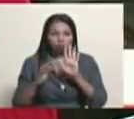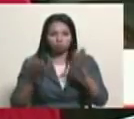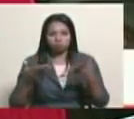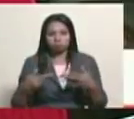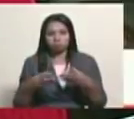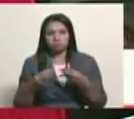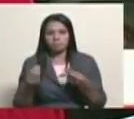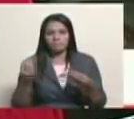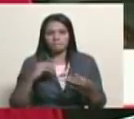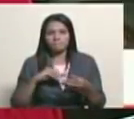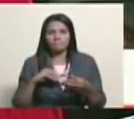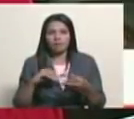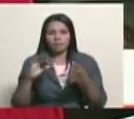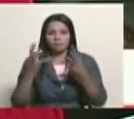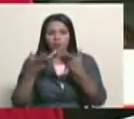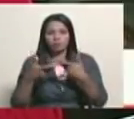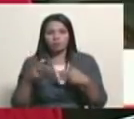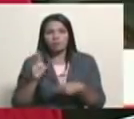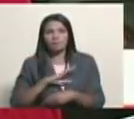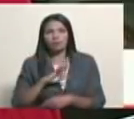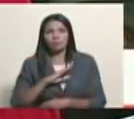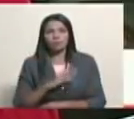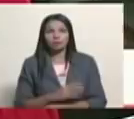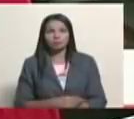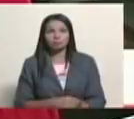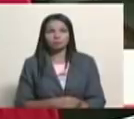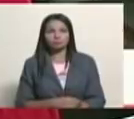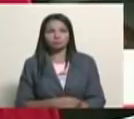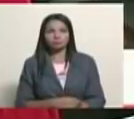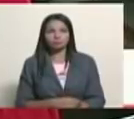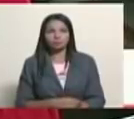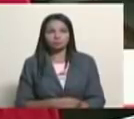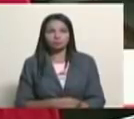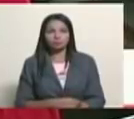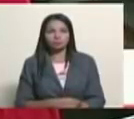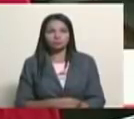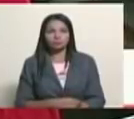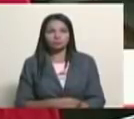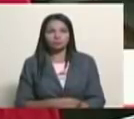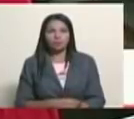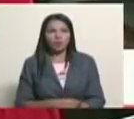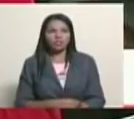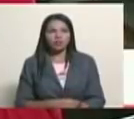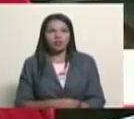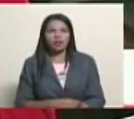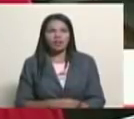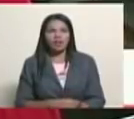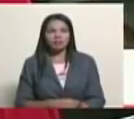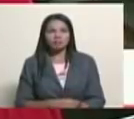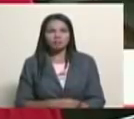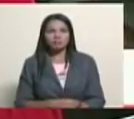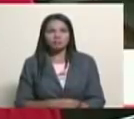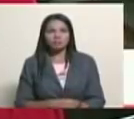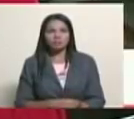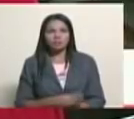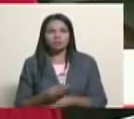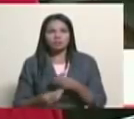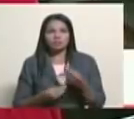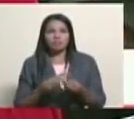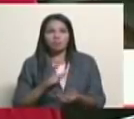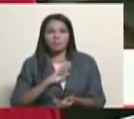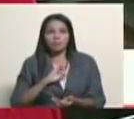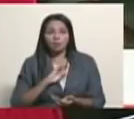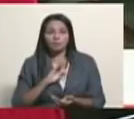del área productiva, y uno se llena de emoción cuando de un sitio por donde pasamos nos mandan la foto: mira,